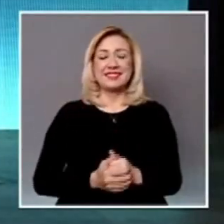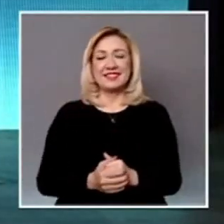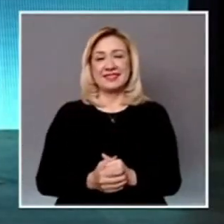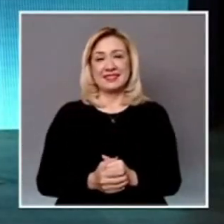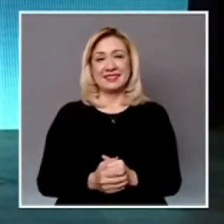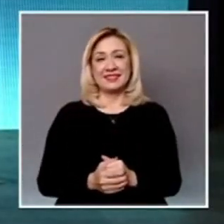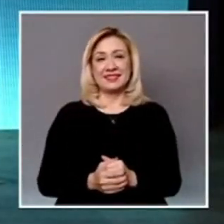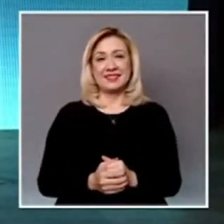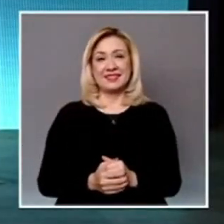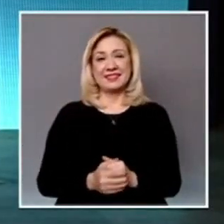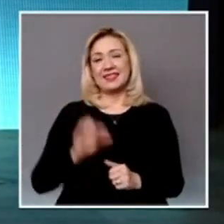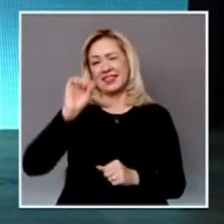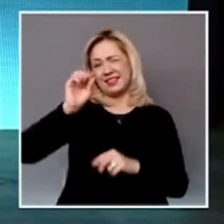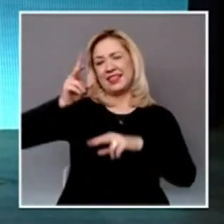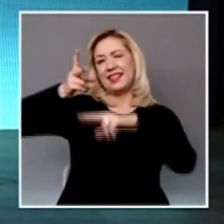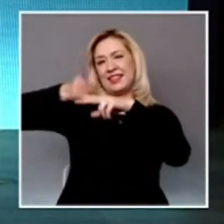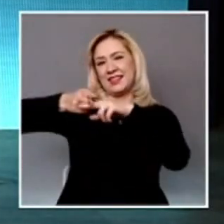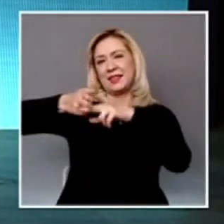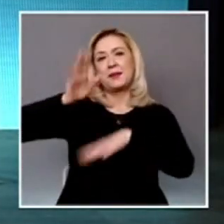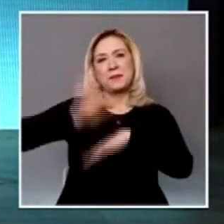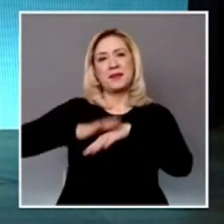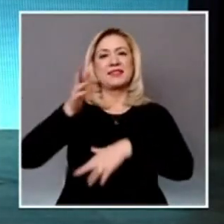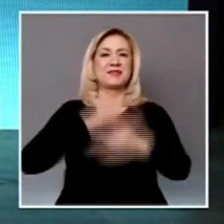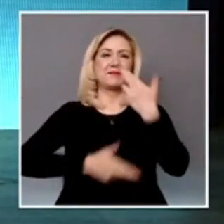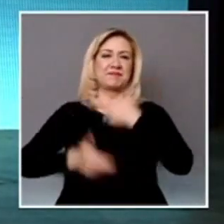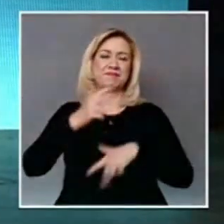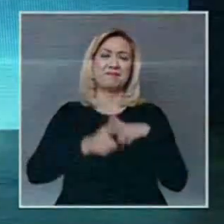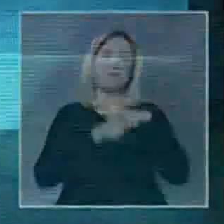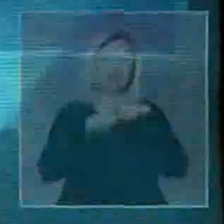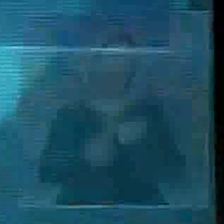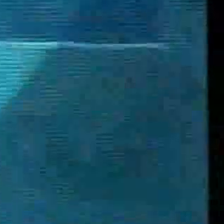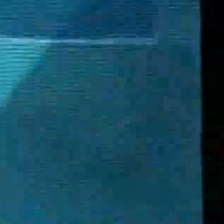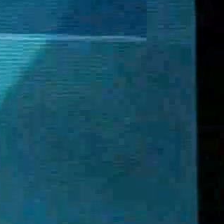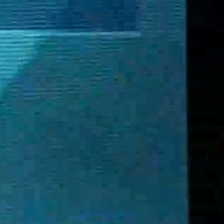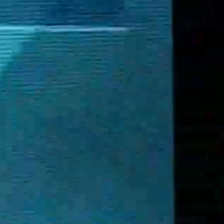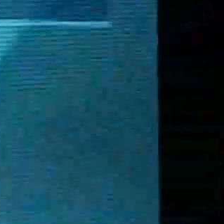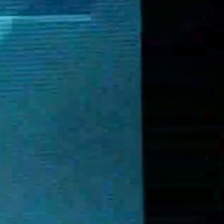Vamos a una pausa, pero será muy breve, ya regresamos.